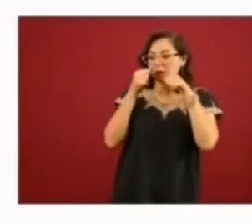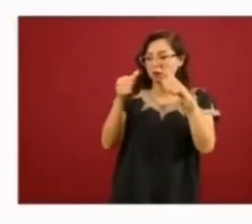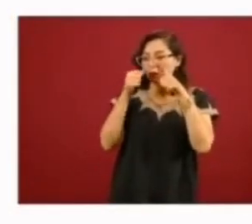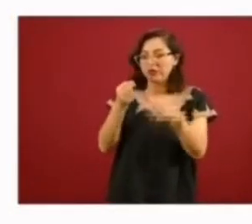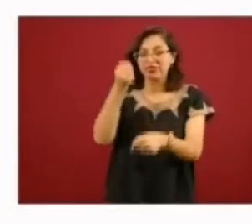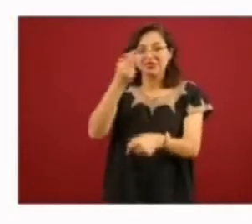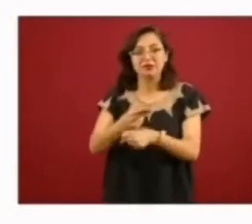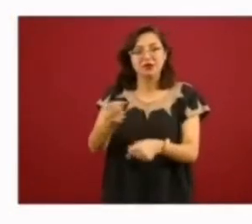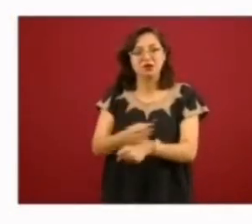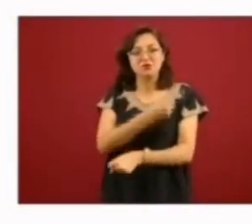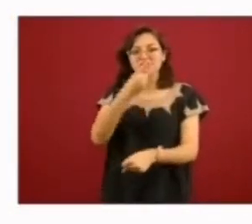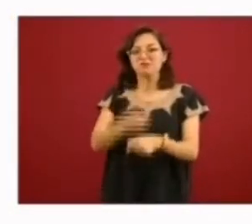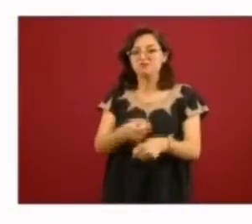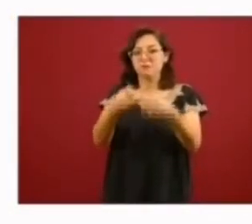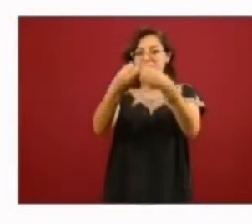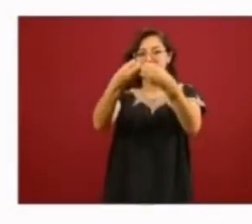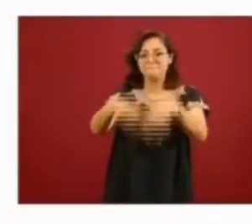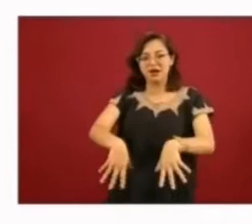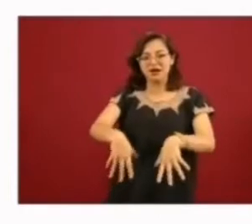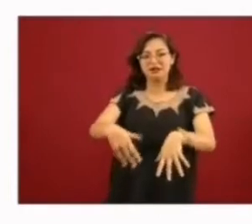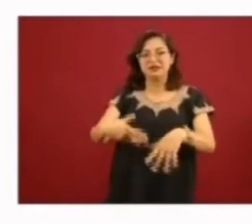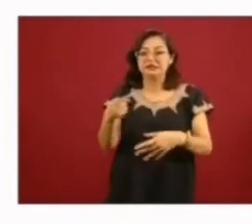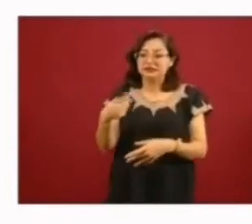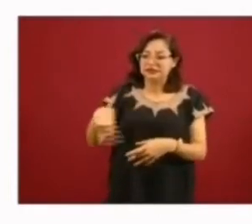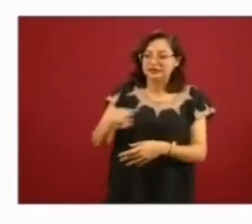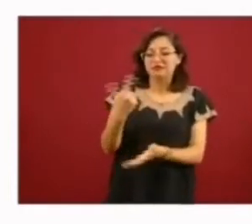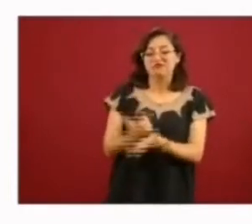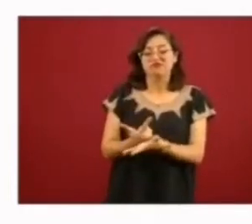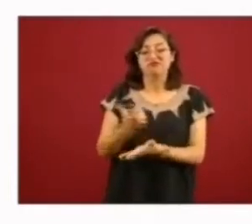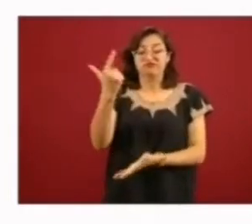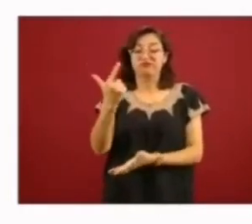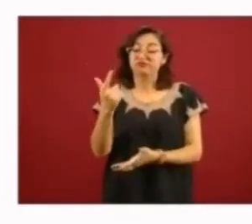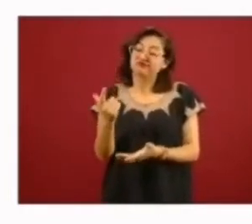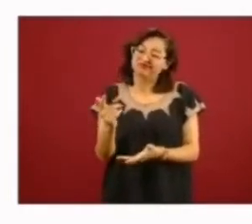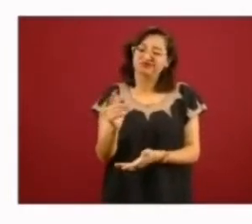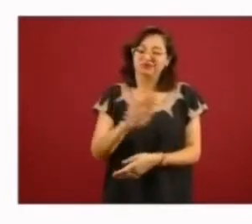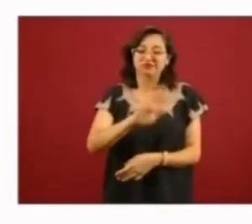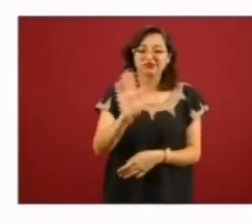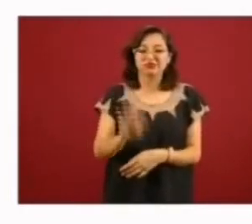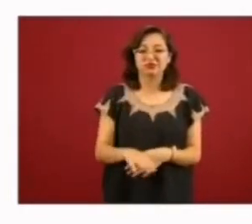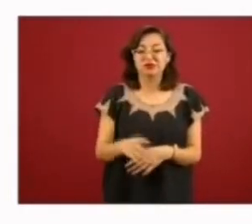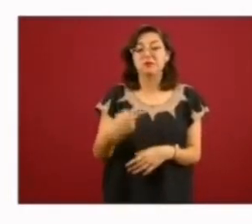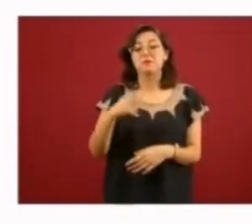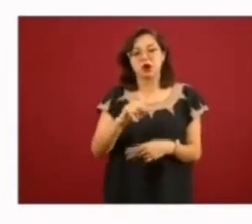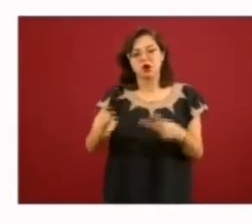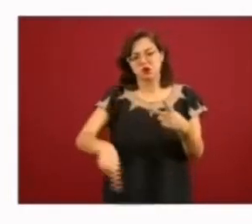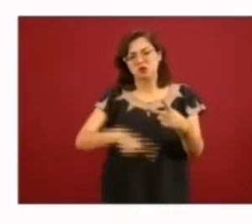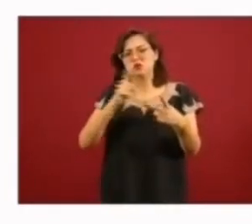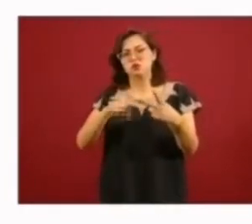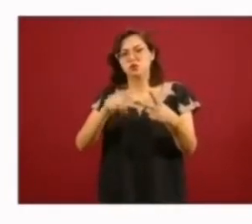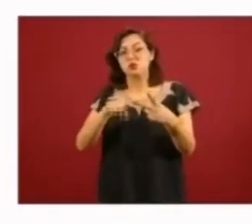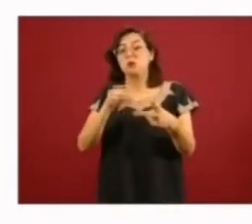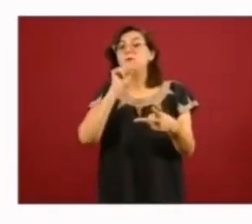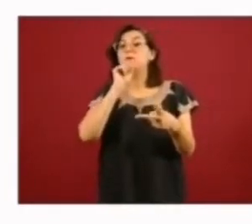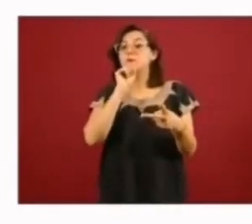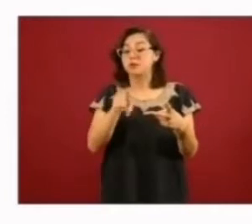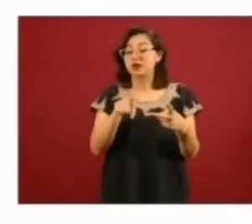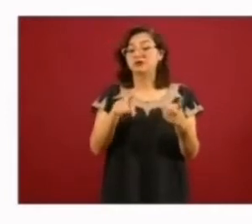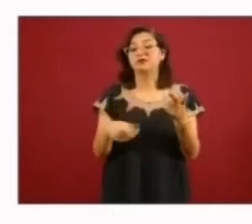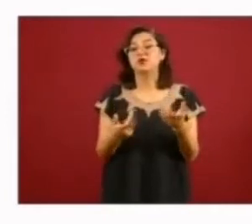de atención de las personas en estado crítico se reduzca. Pero lo otro que también puede revelar, y frecuentemente lo